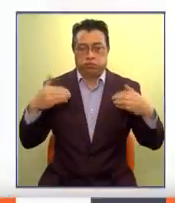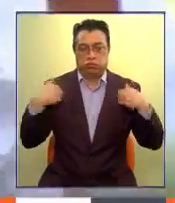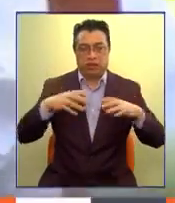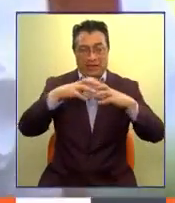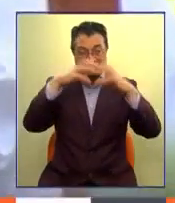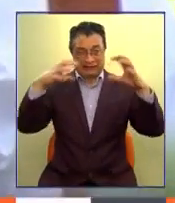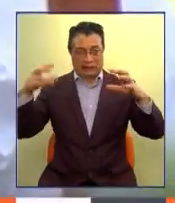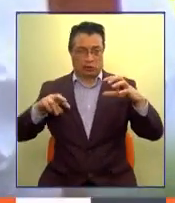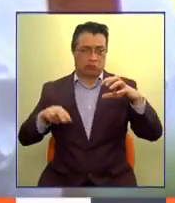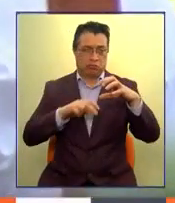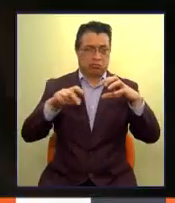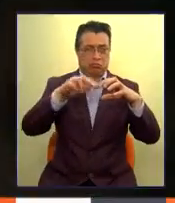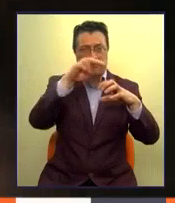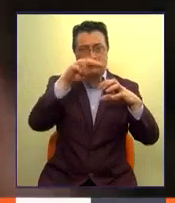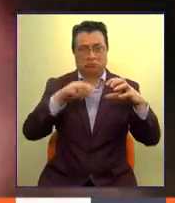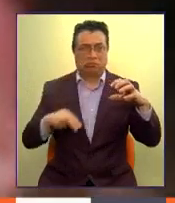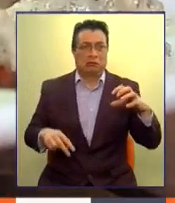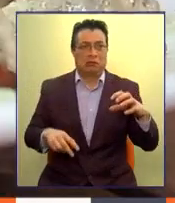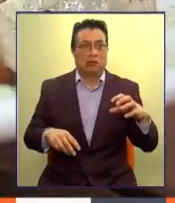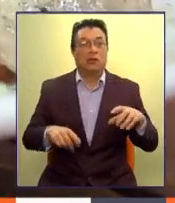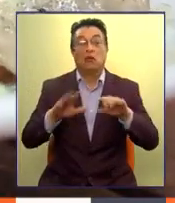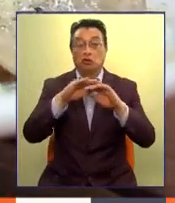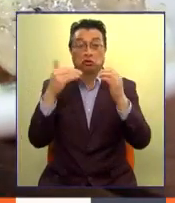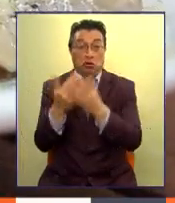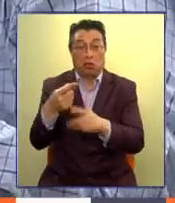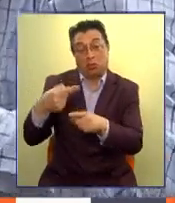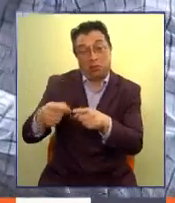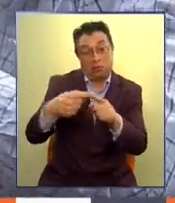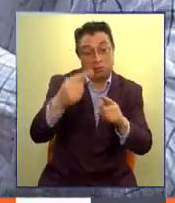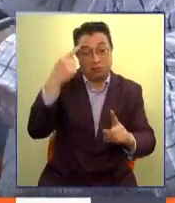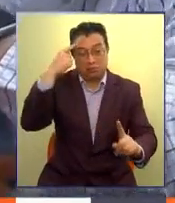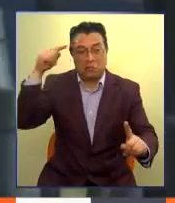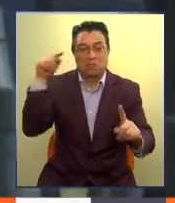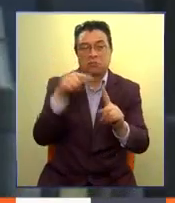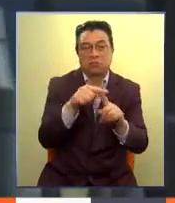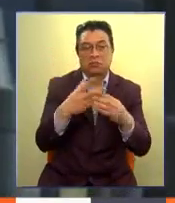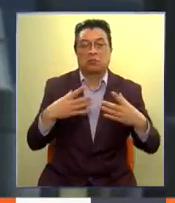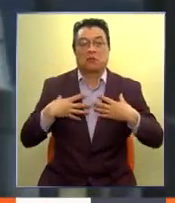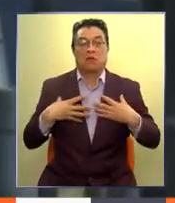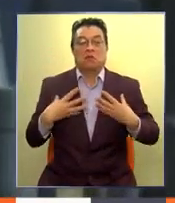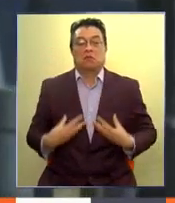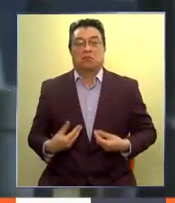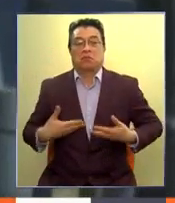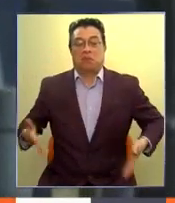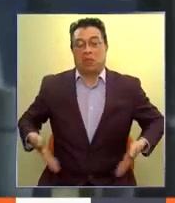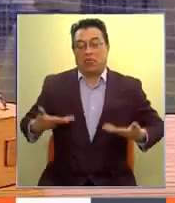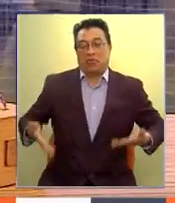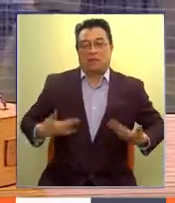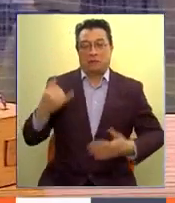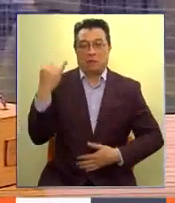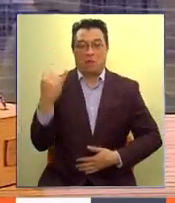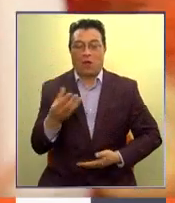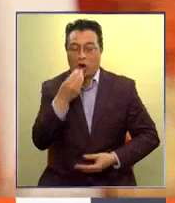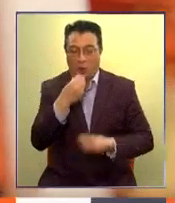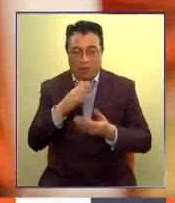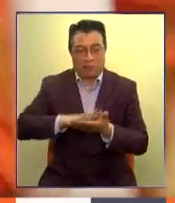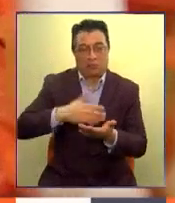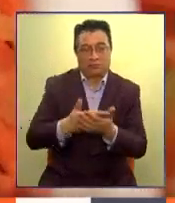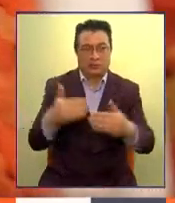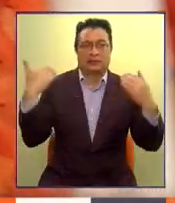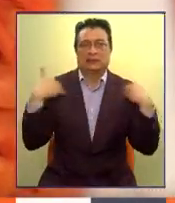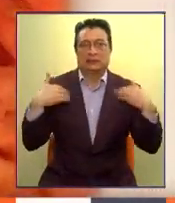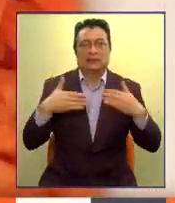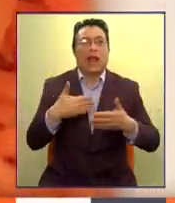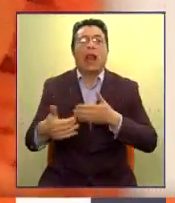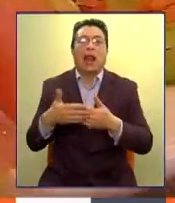cristóbal todos tienen su método todos buscan distintas alternativas para bajar de peso comida saludable y ejercicio es la más natural